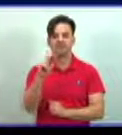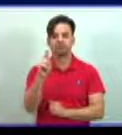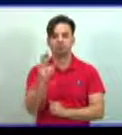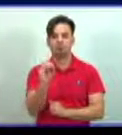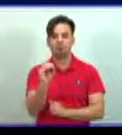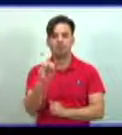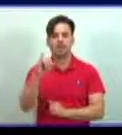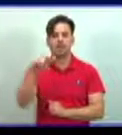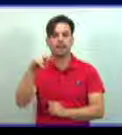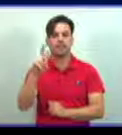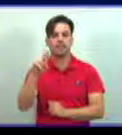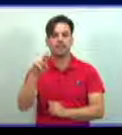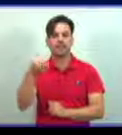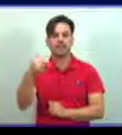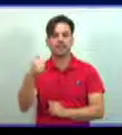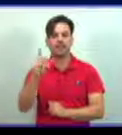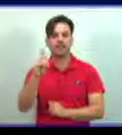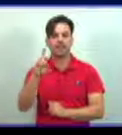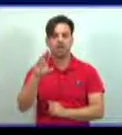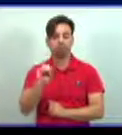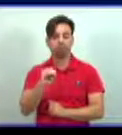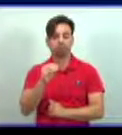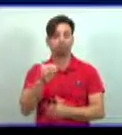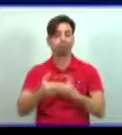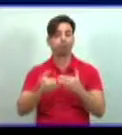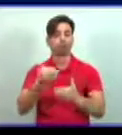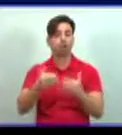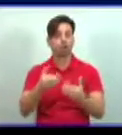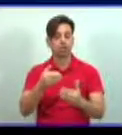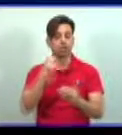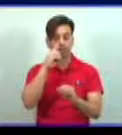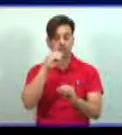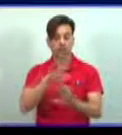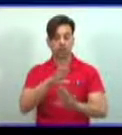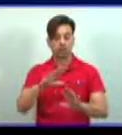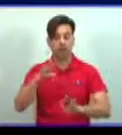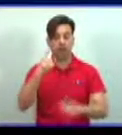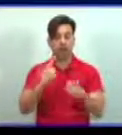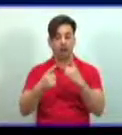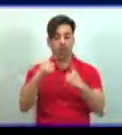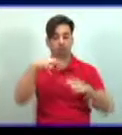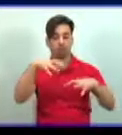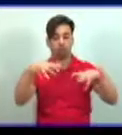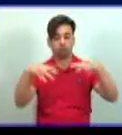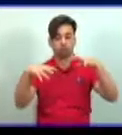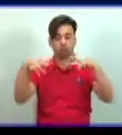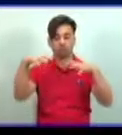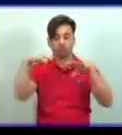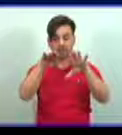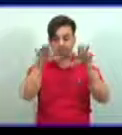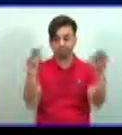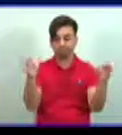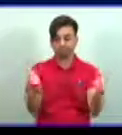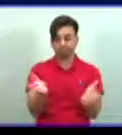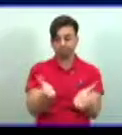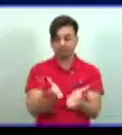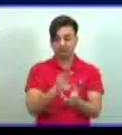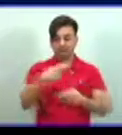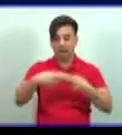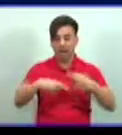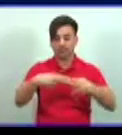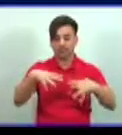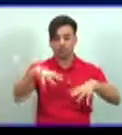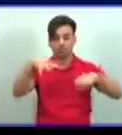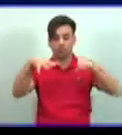Efecto invernadero es el proceso natural por el cual algunos gases presentes en la atmósfera atrapan la radiación que la Tierra